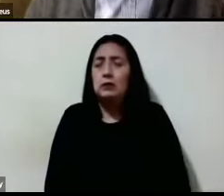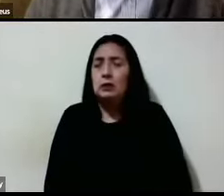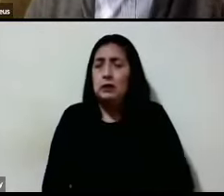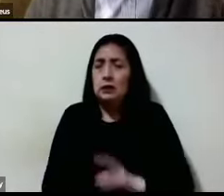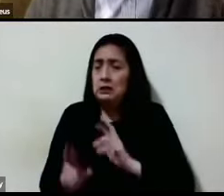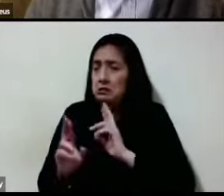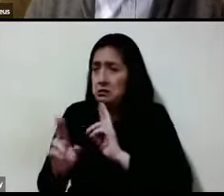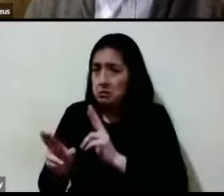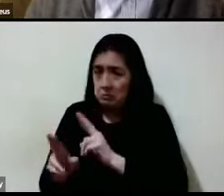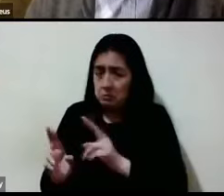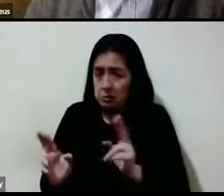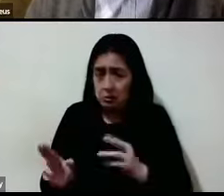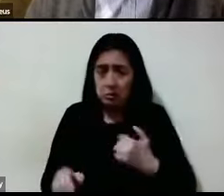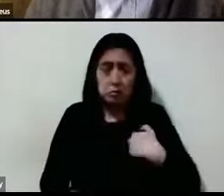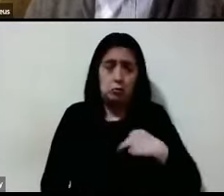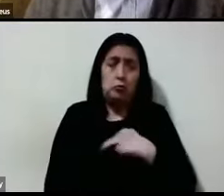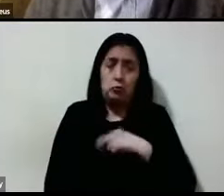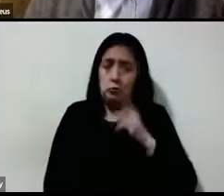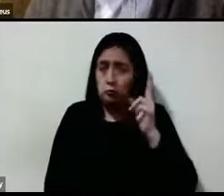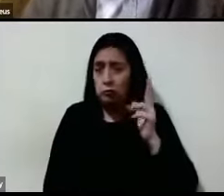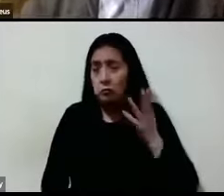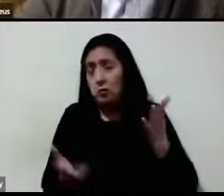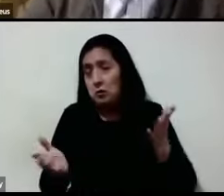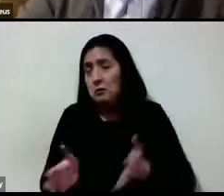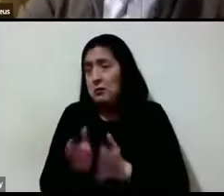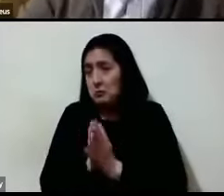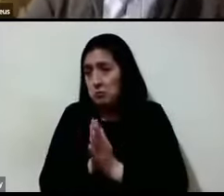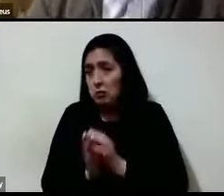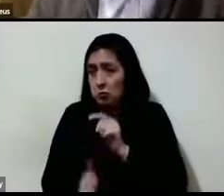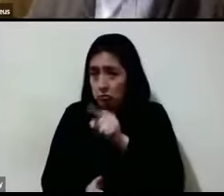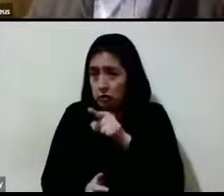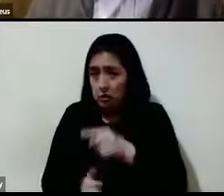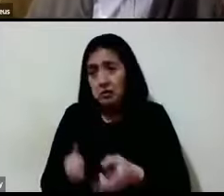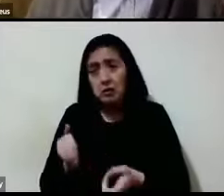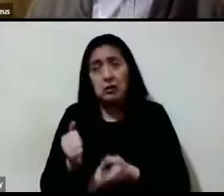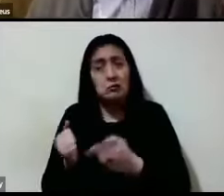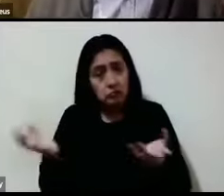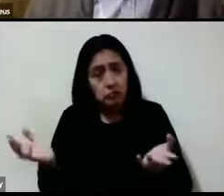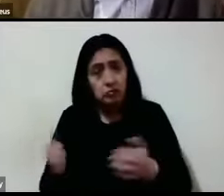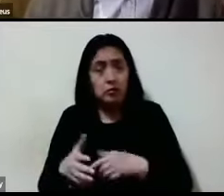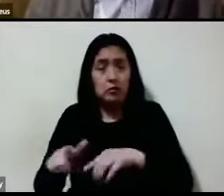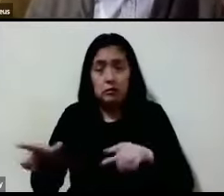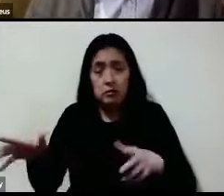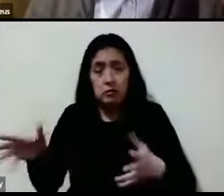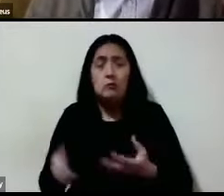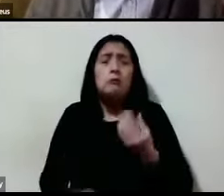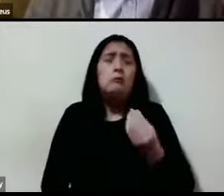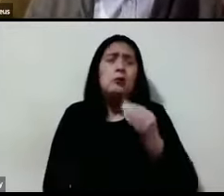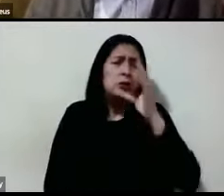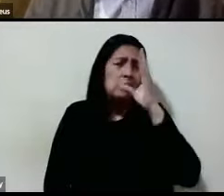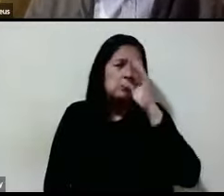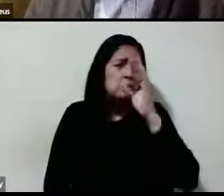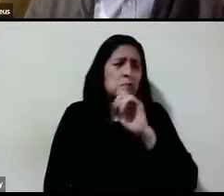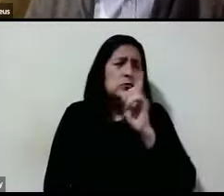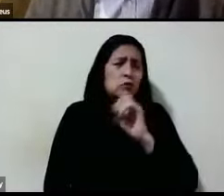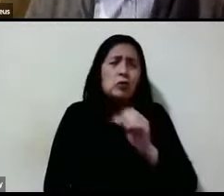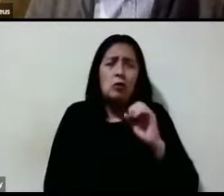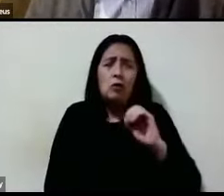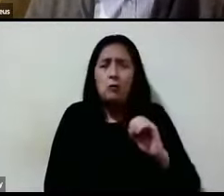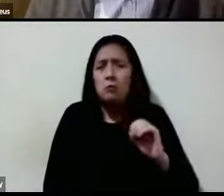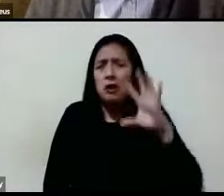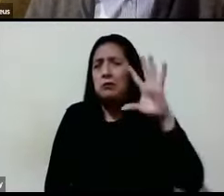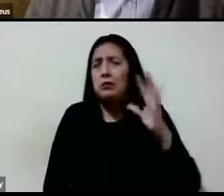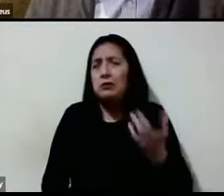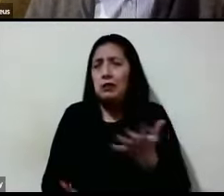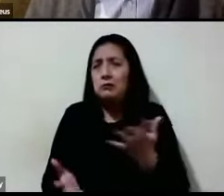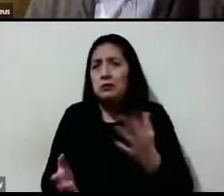respuesta un poco de parte nuestra? Bueno, les pedimos también que ustedes garanticen las condiciones, porque ¿por qué los chicos no prenden las cámaras? Porque de repente no se